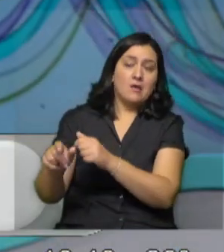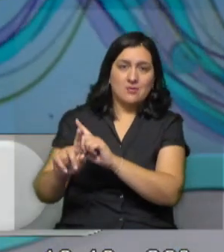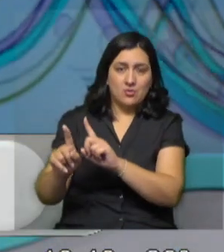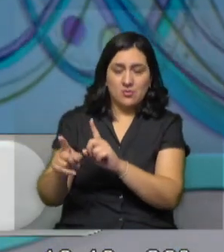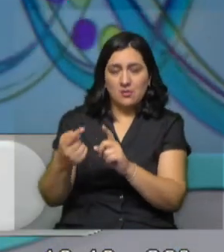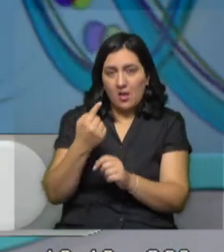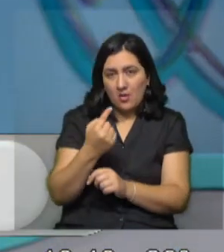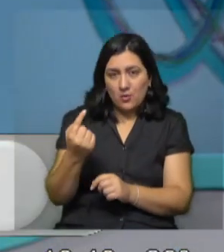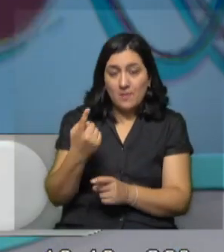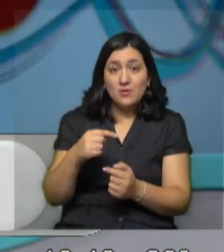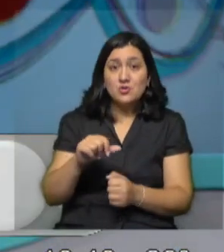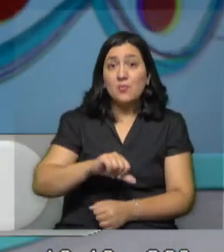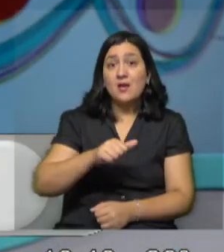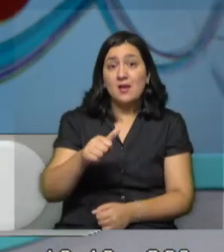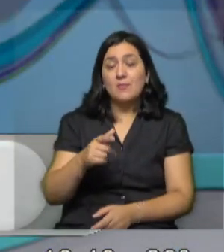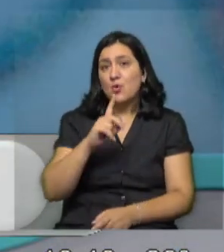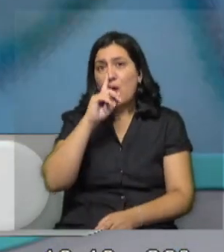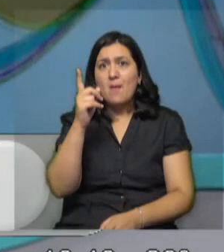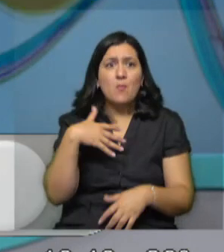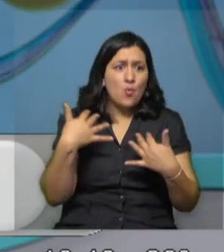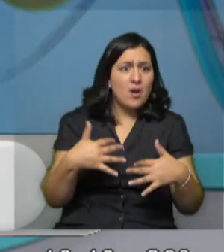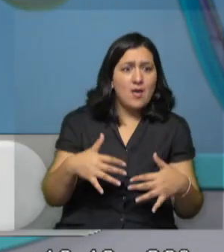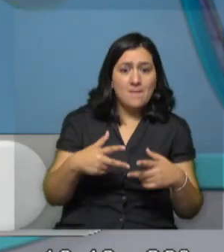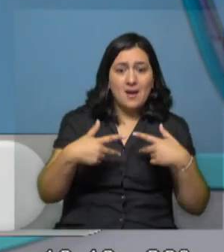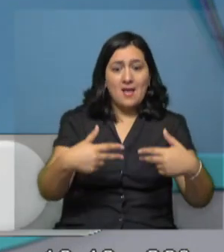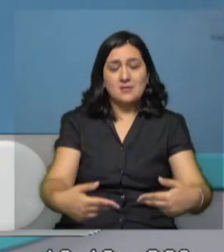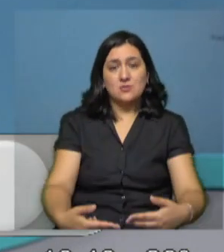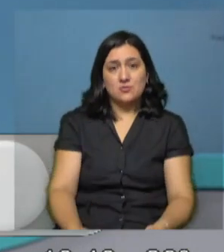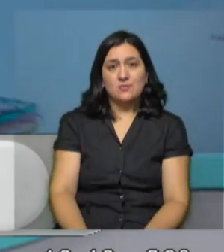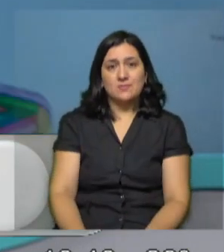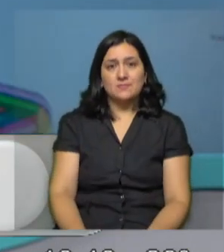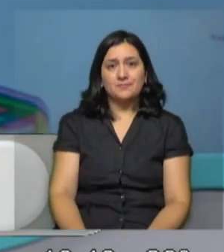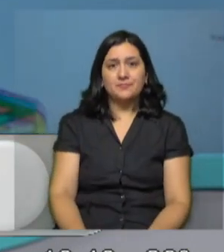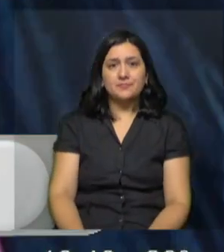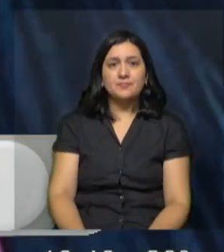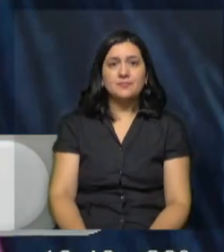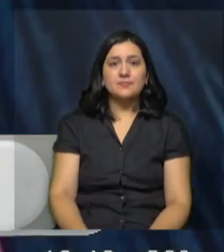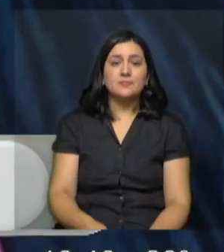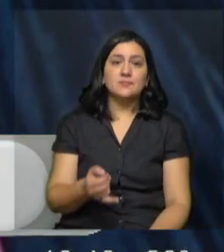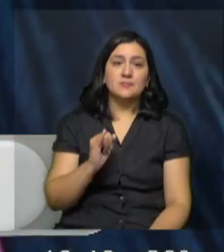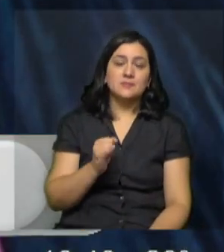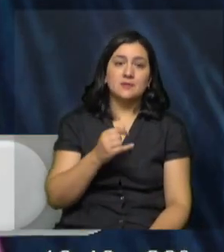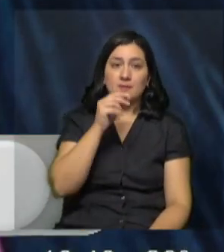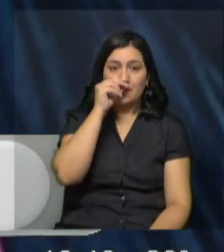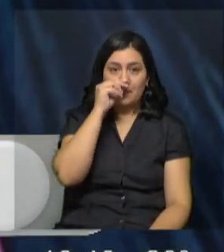puedan ganarse, entonces no apurar plazos, sobre todo por el rol nuevo que tenés ahora. Claro, sí, bueno, había